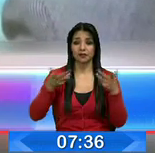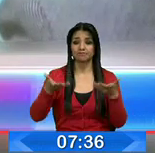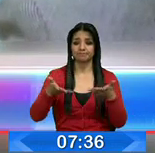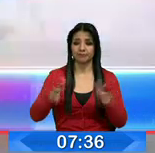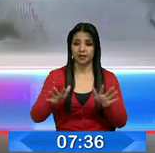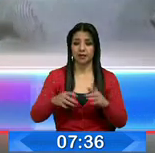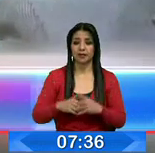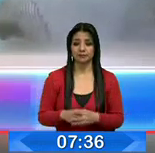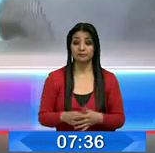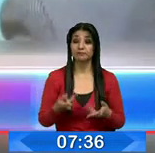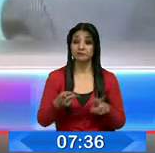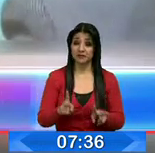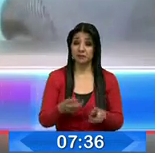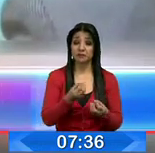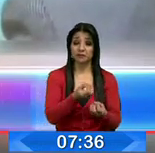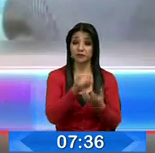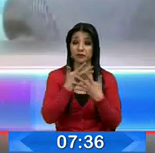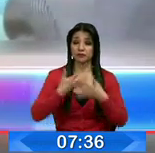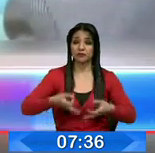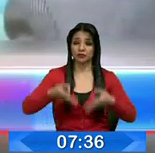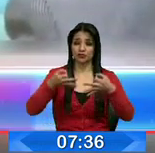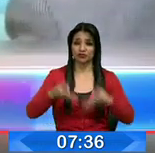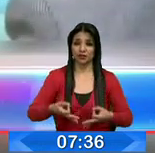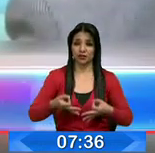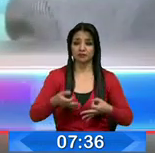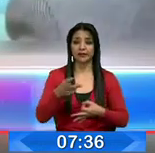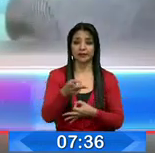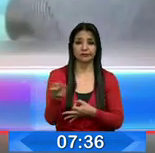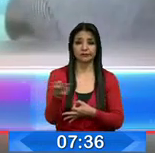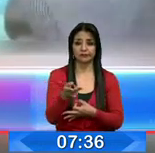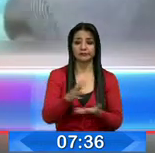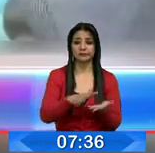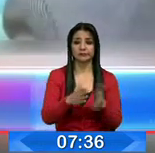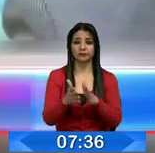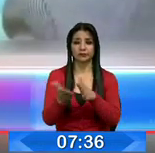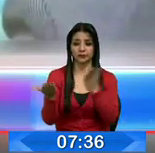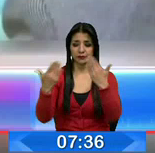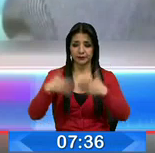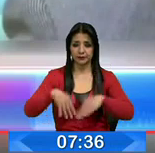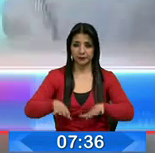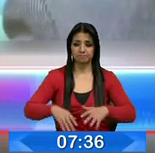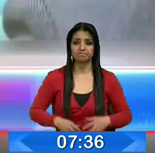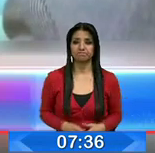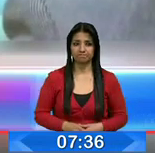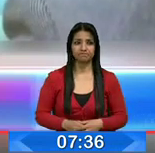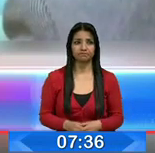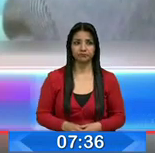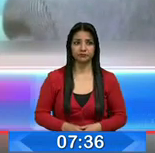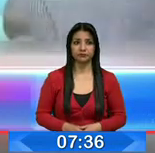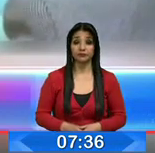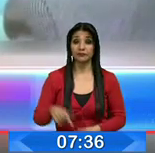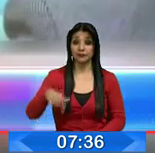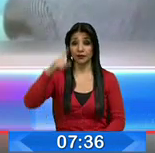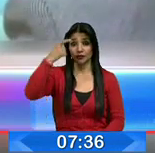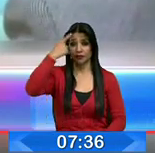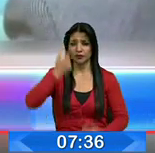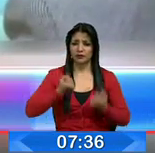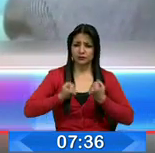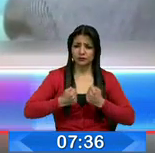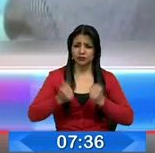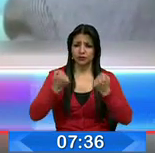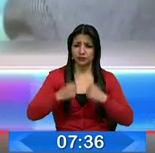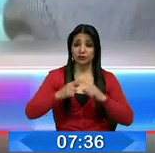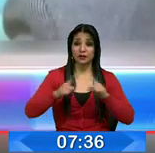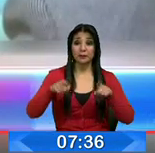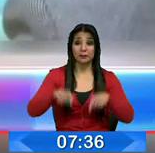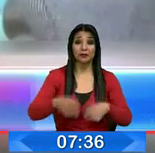tenemos información que confirma el asesinato de nuestros compatriotas. Más allá de los esfuerzos realizados, se ha confirmado que estos